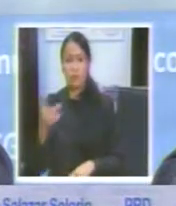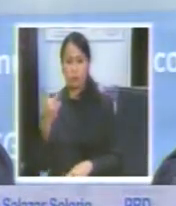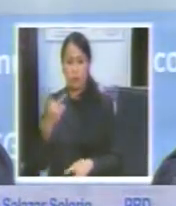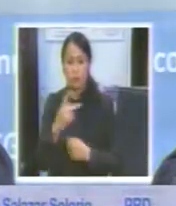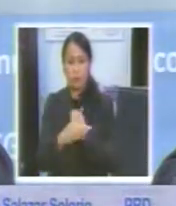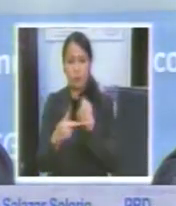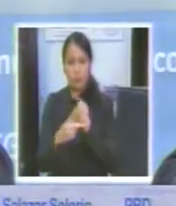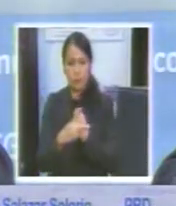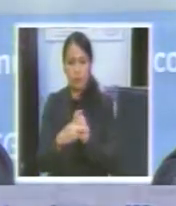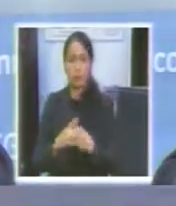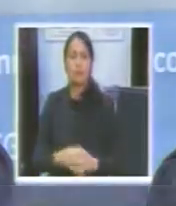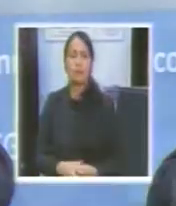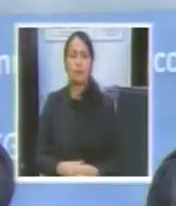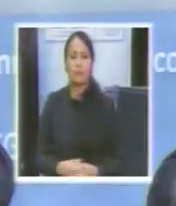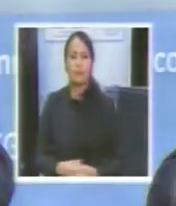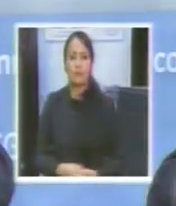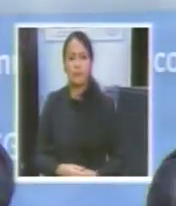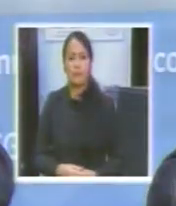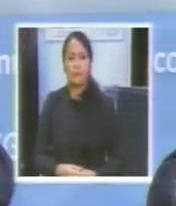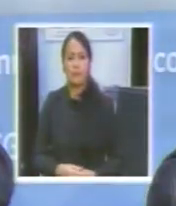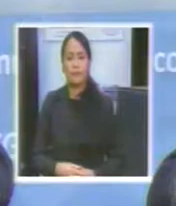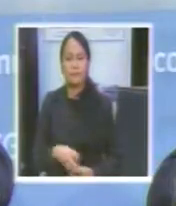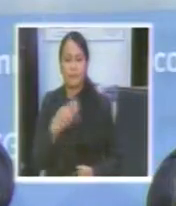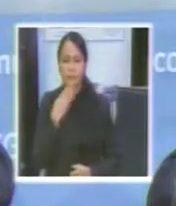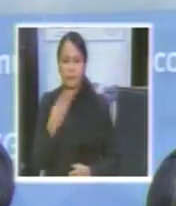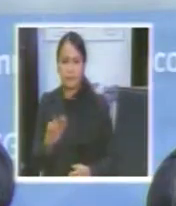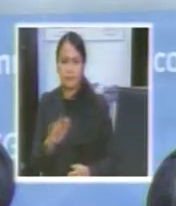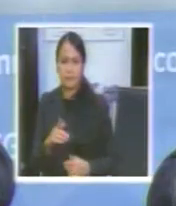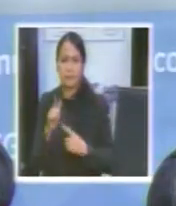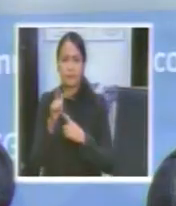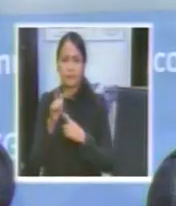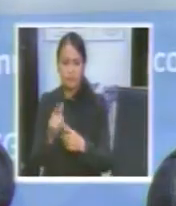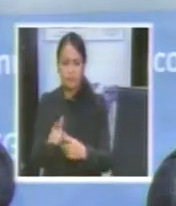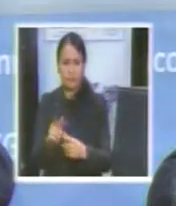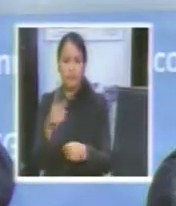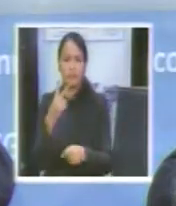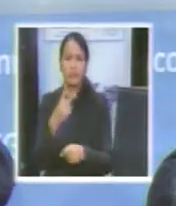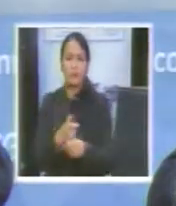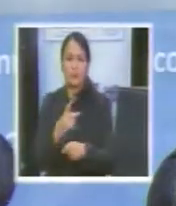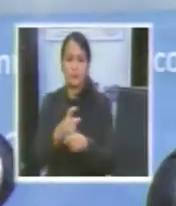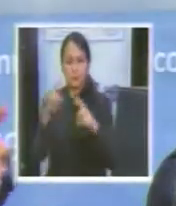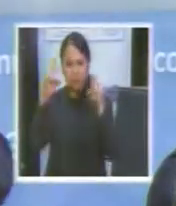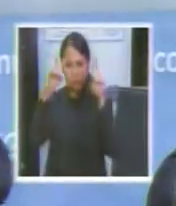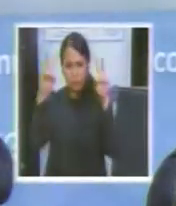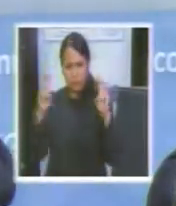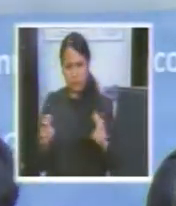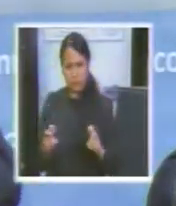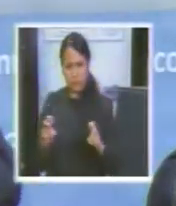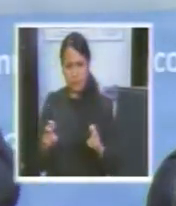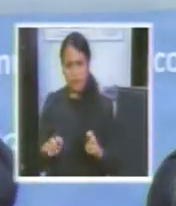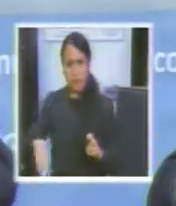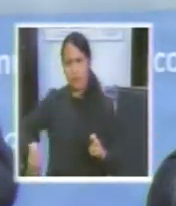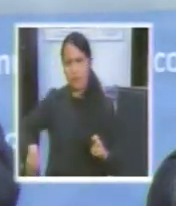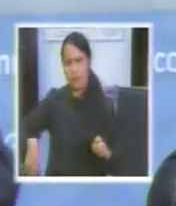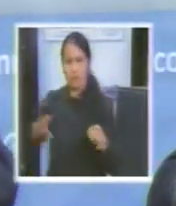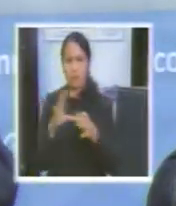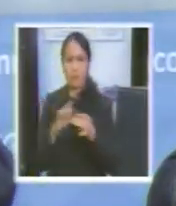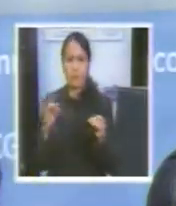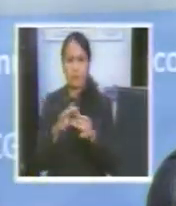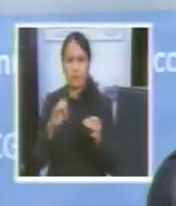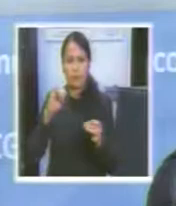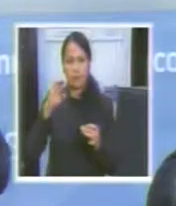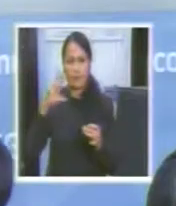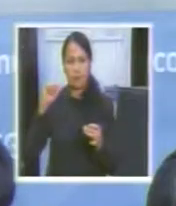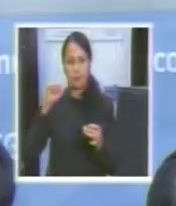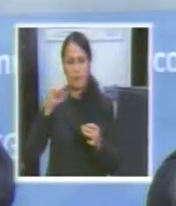importantes países. Pues bien, vamos a pasar al segundo tema que ya ha sido abordado por Icaza